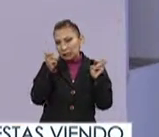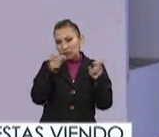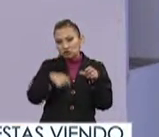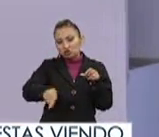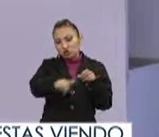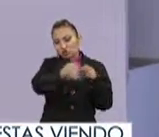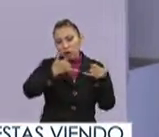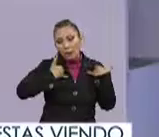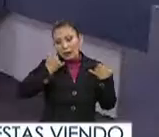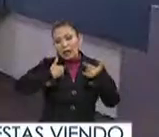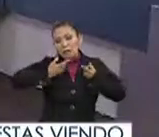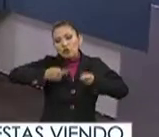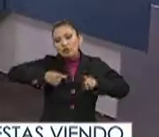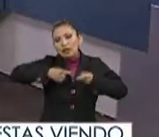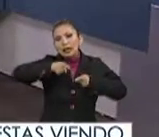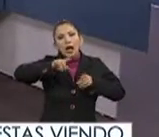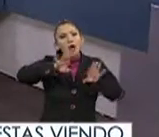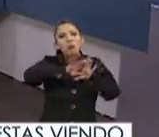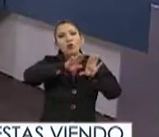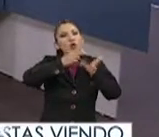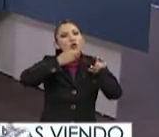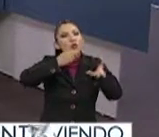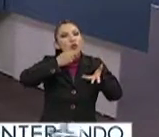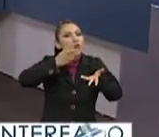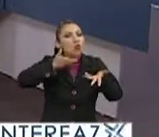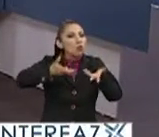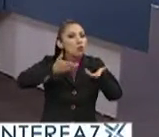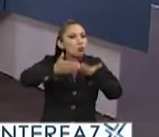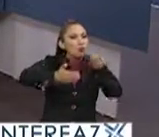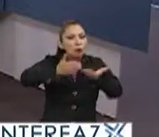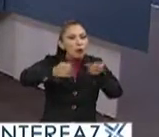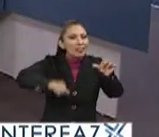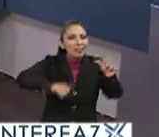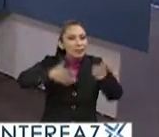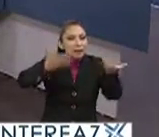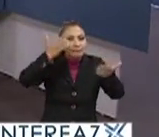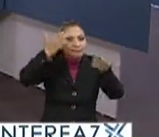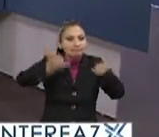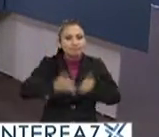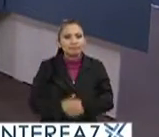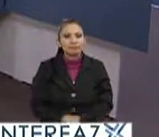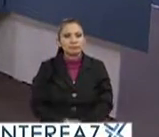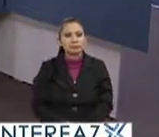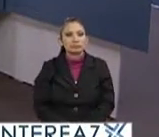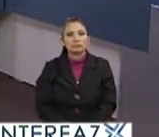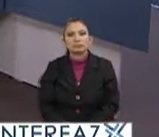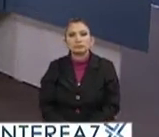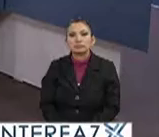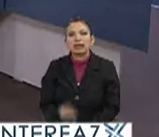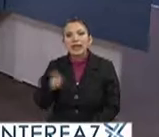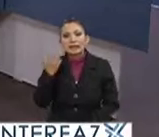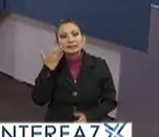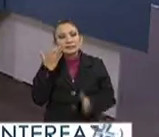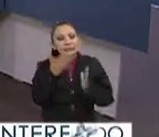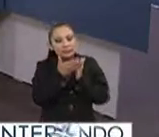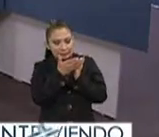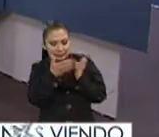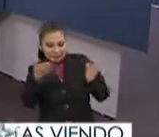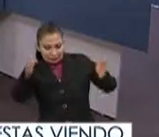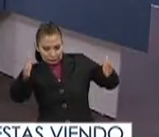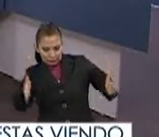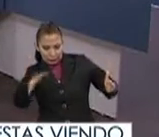los jóvenes en la música, ¿cómo funciona esta iniciativa? Este ciclo. Sí, es un ciclo que